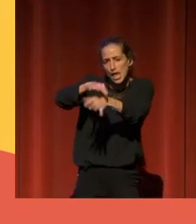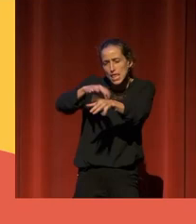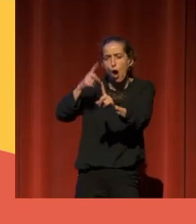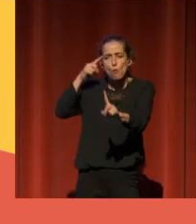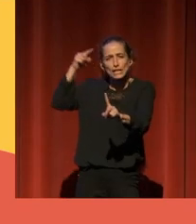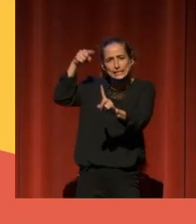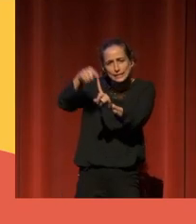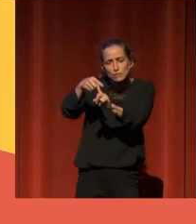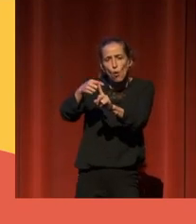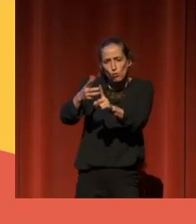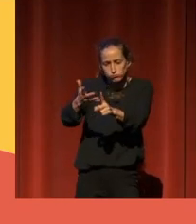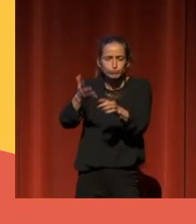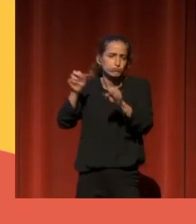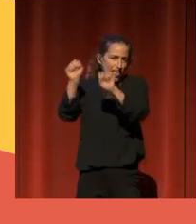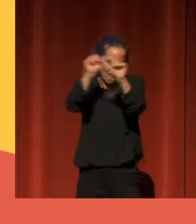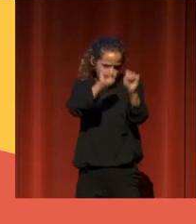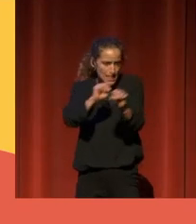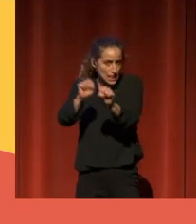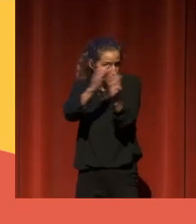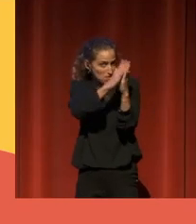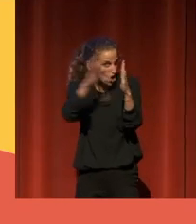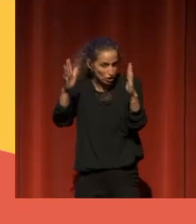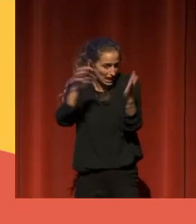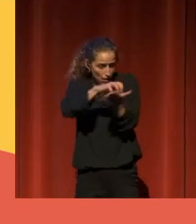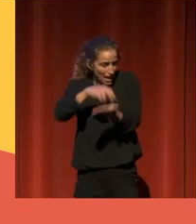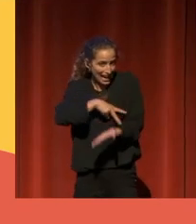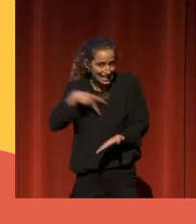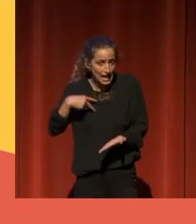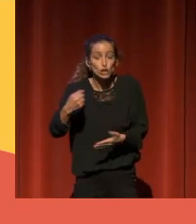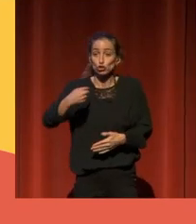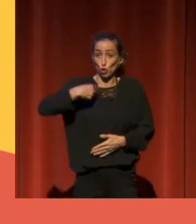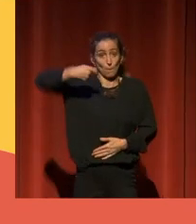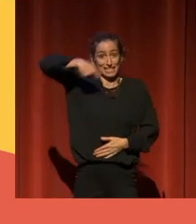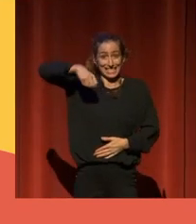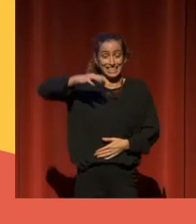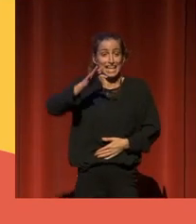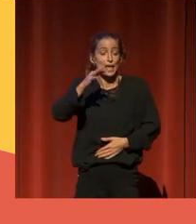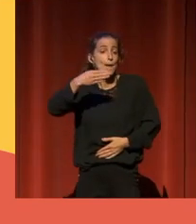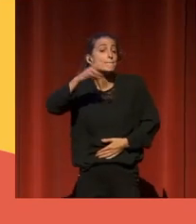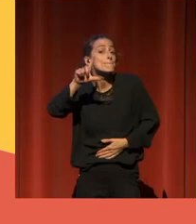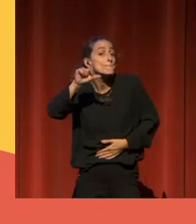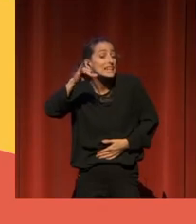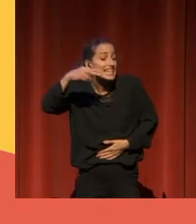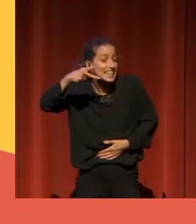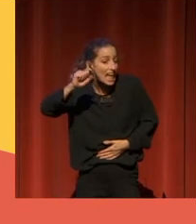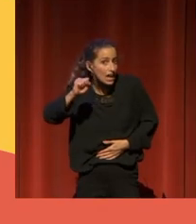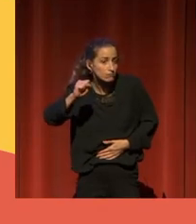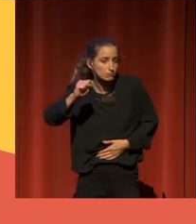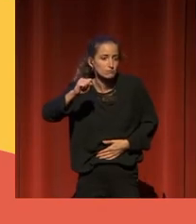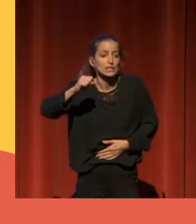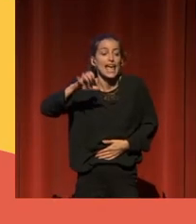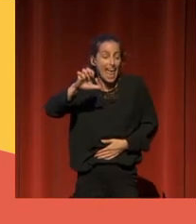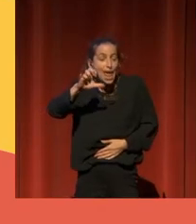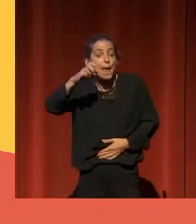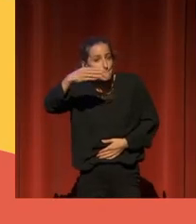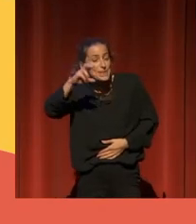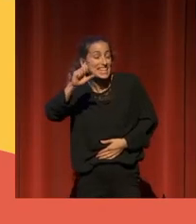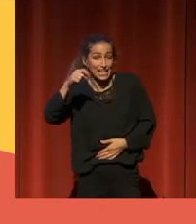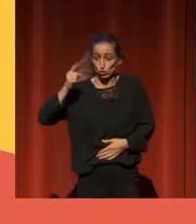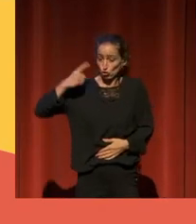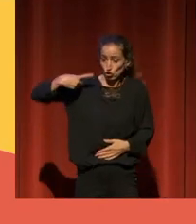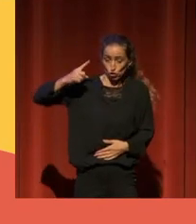bibliotecas y no soy presidente de blida sino que también soy uno de los fundadores de El